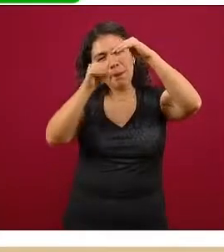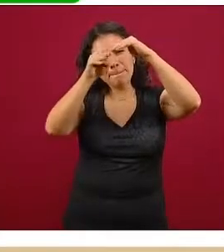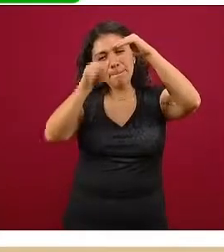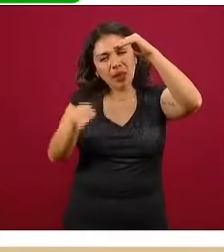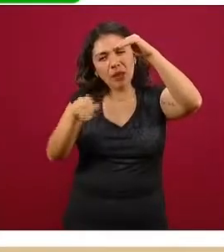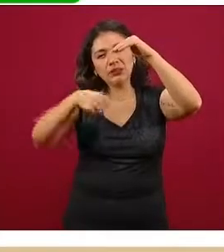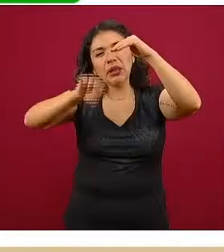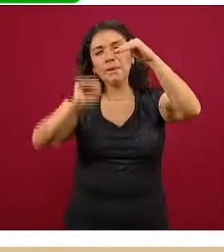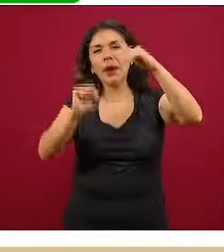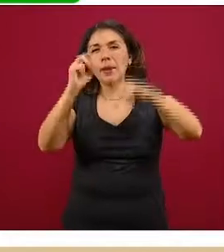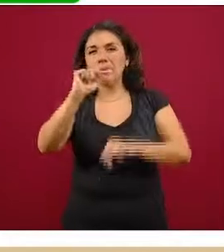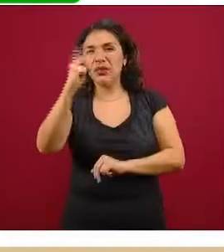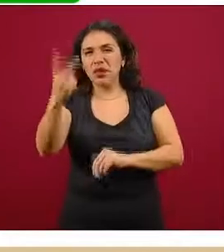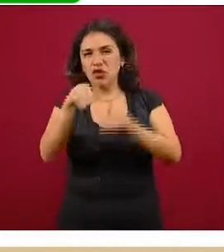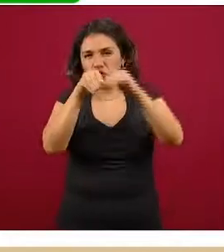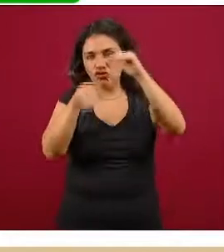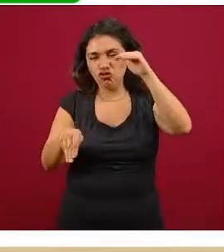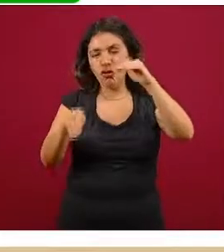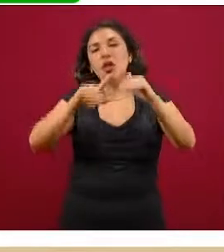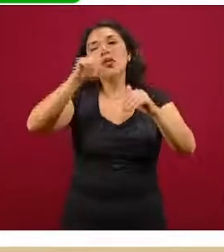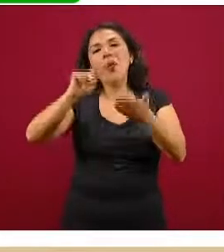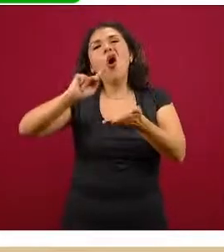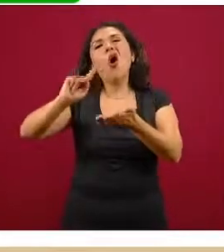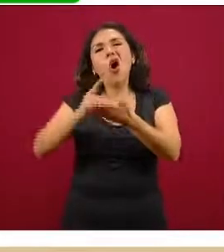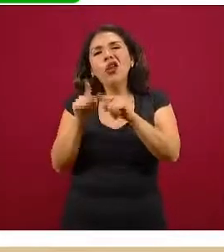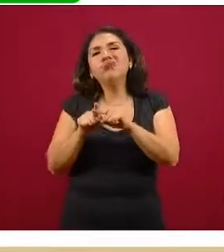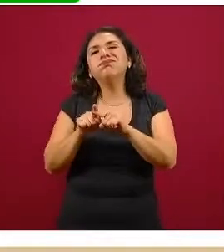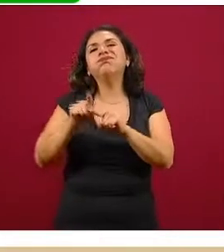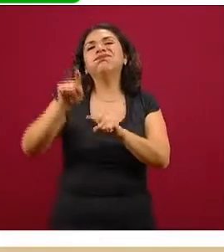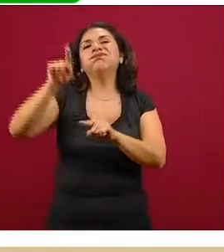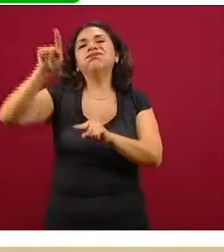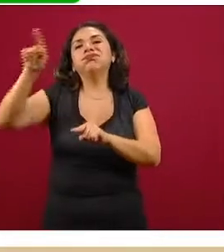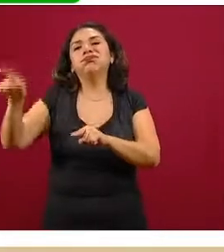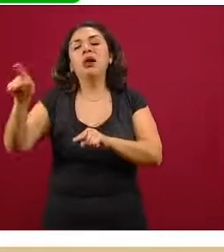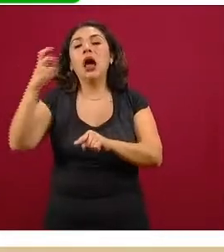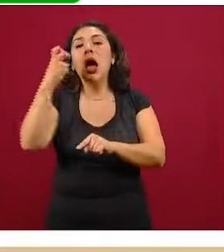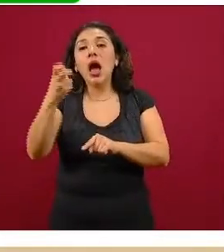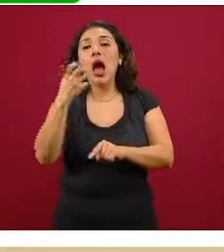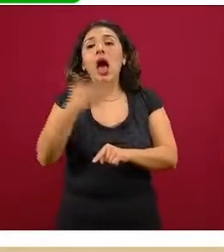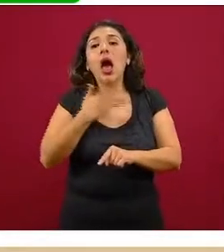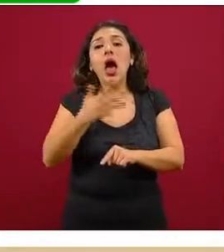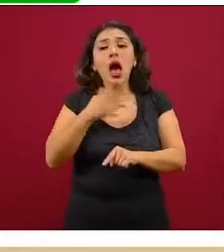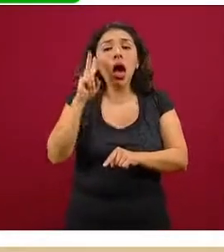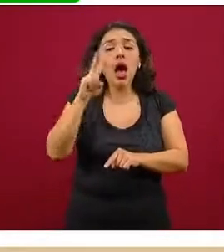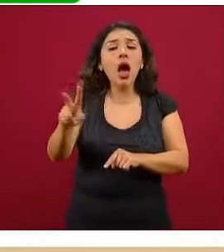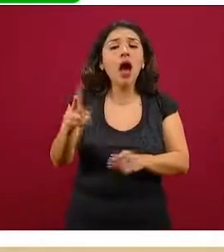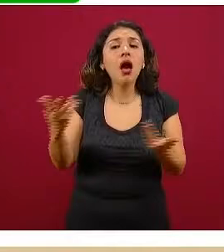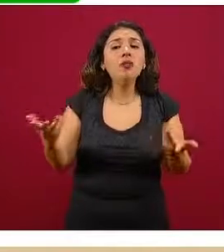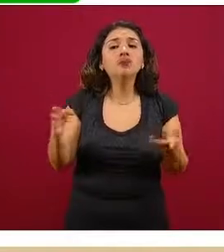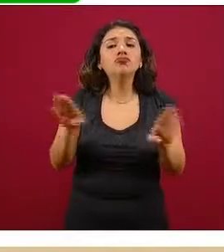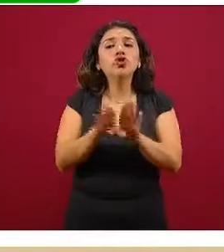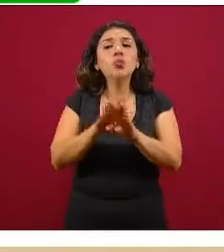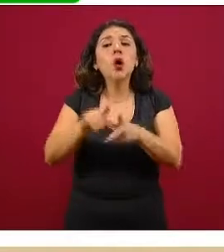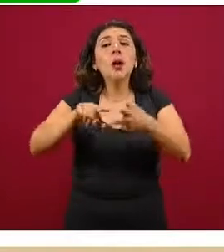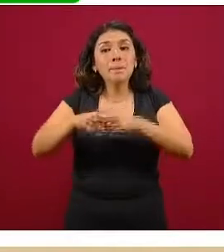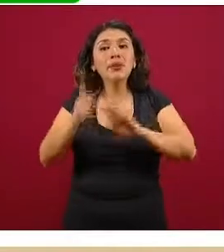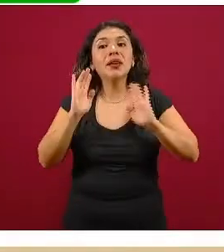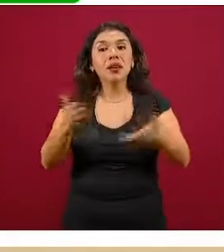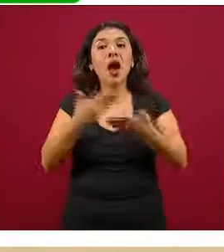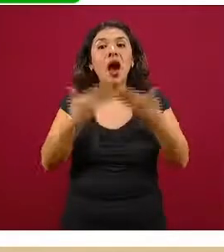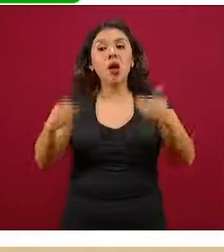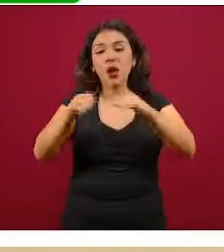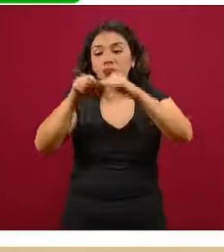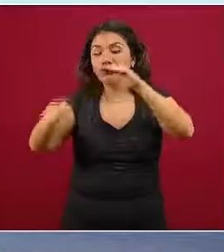básicamente en la semana 22, y luego otra vez un incremento, el cual ha tenido ya un descenso importante de la